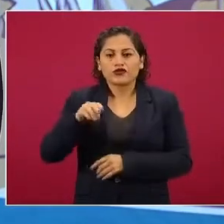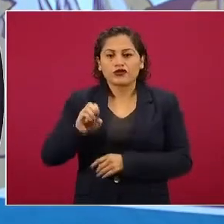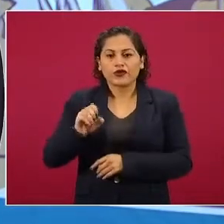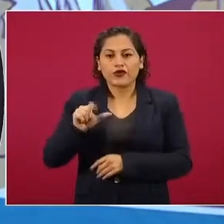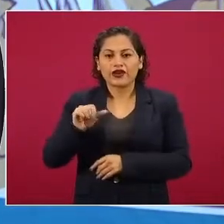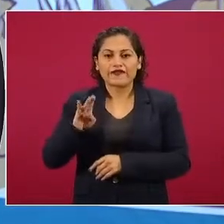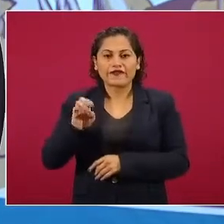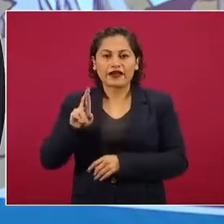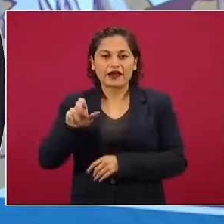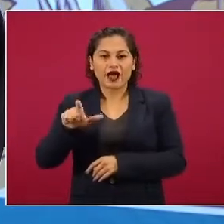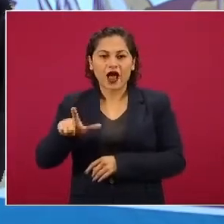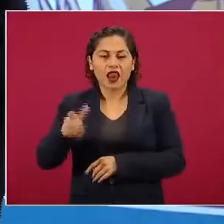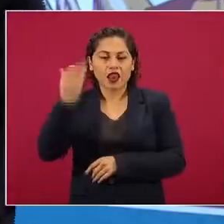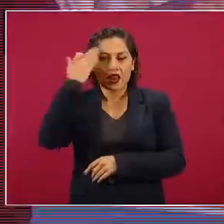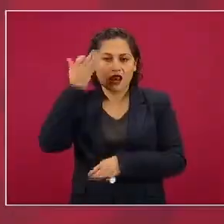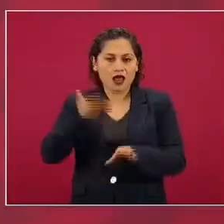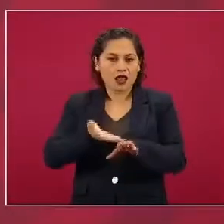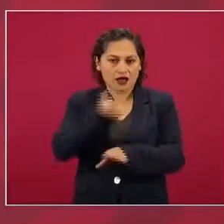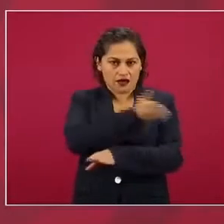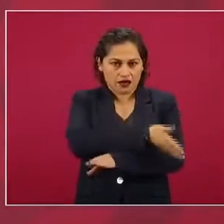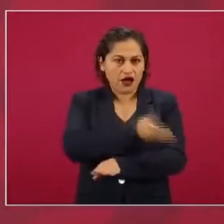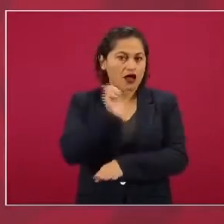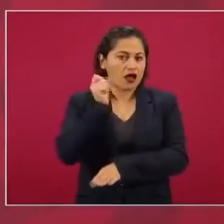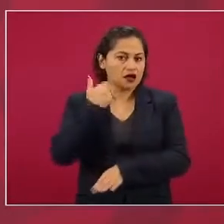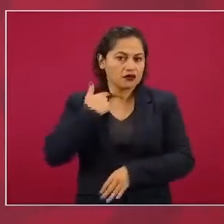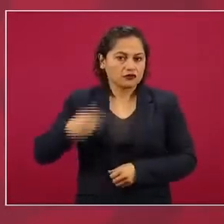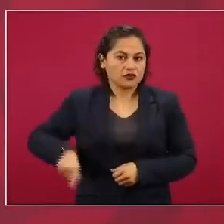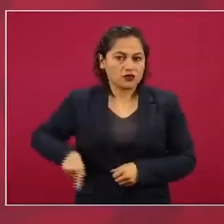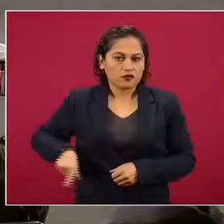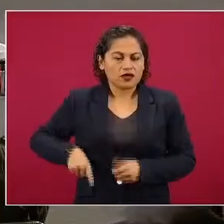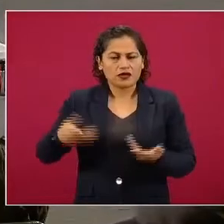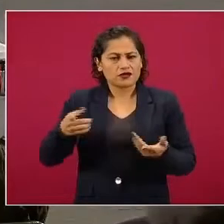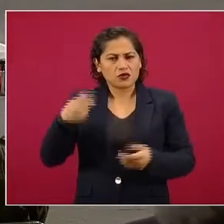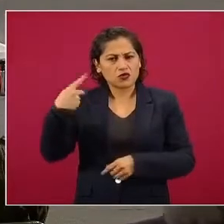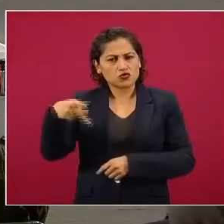¿En qué consiste esa política? Bueno, pues en beneficiar a una minoría